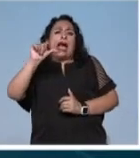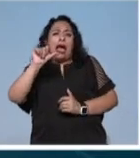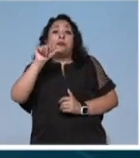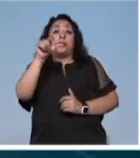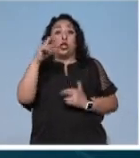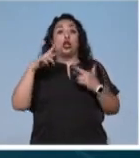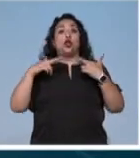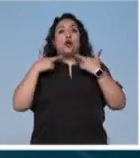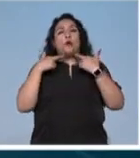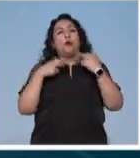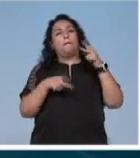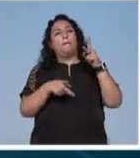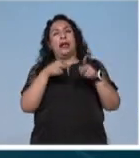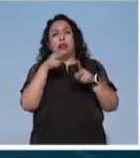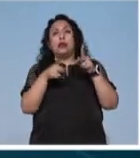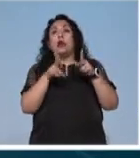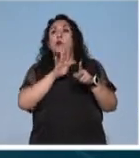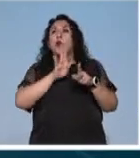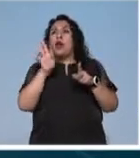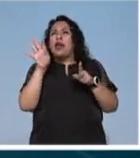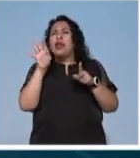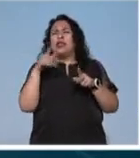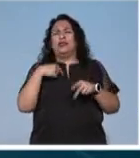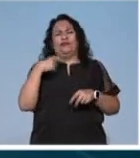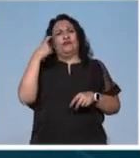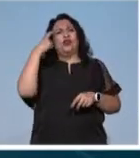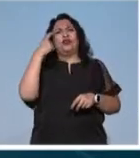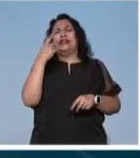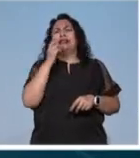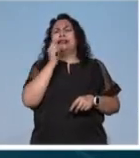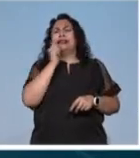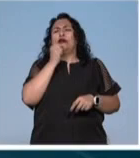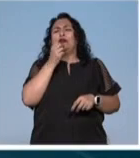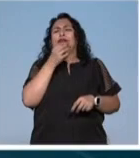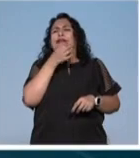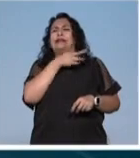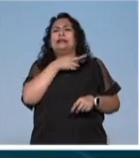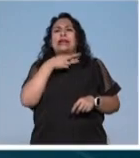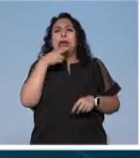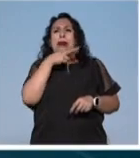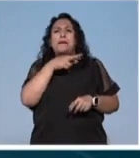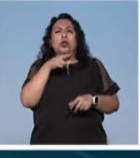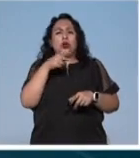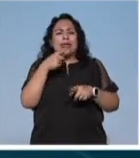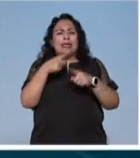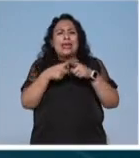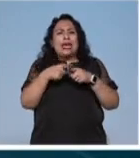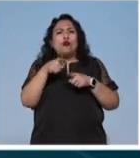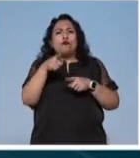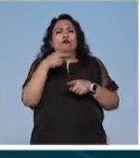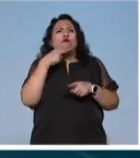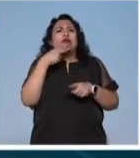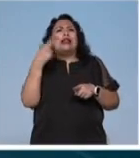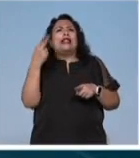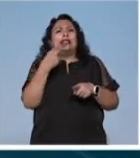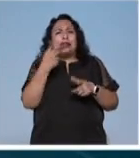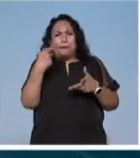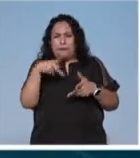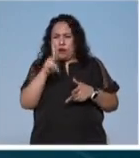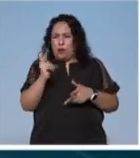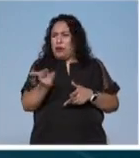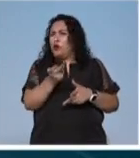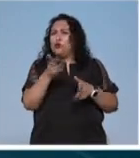robots conversacionales pueden discernir en tan solo unos segundos lo que necesitamos los usuarios. Pero la pregunta es,